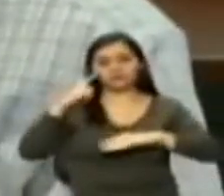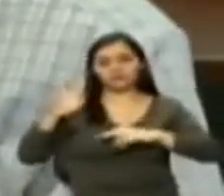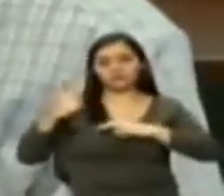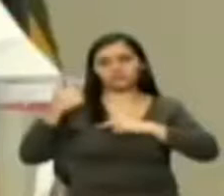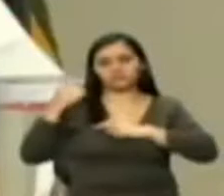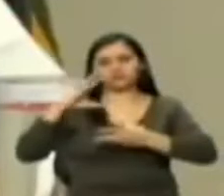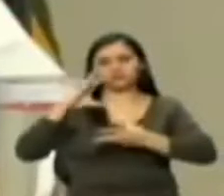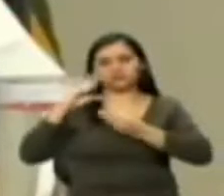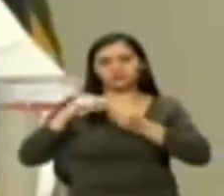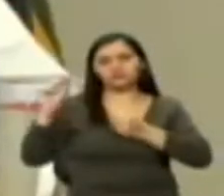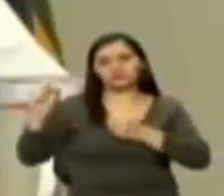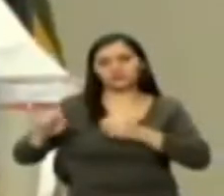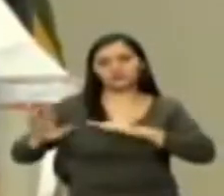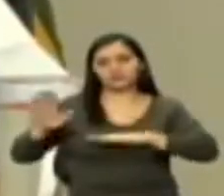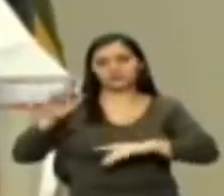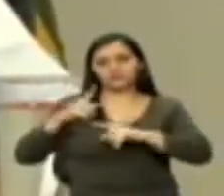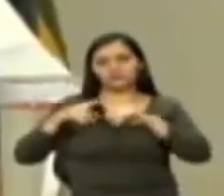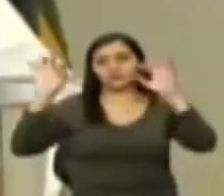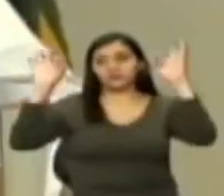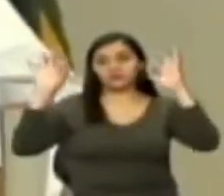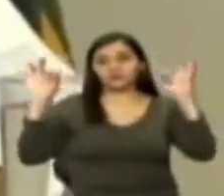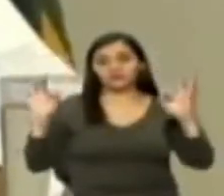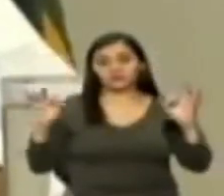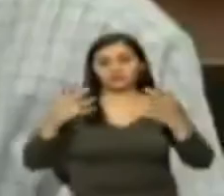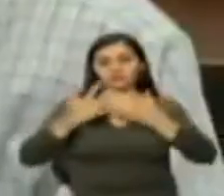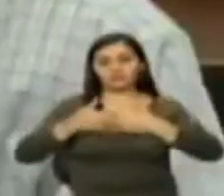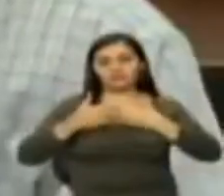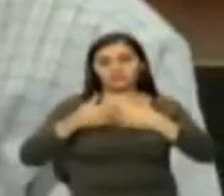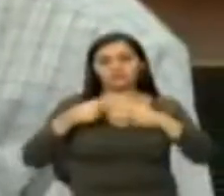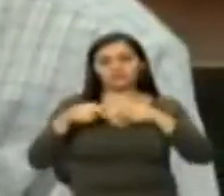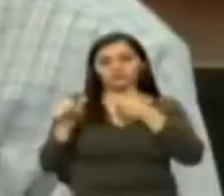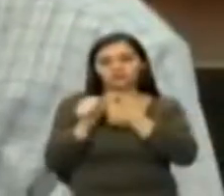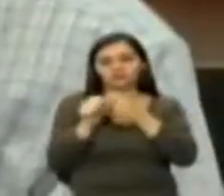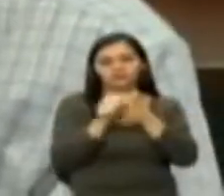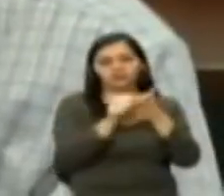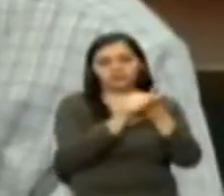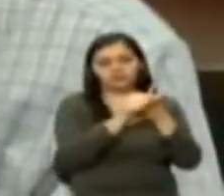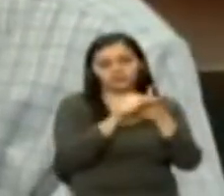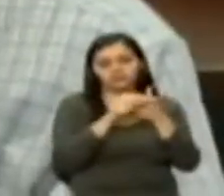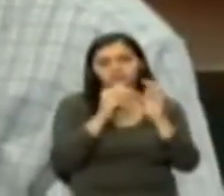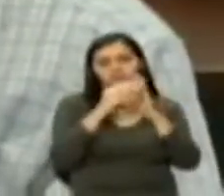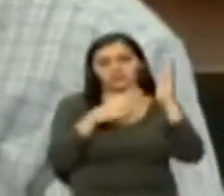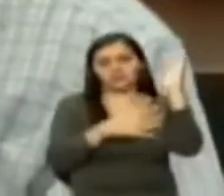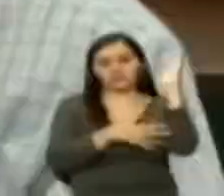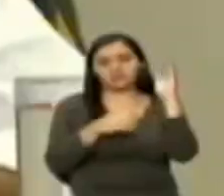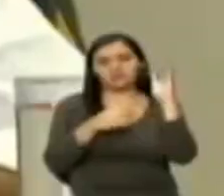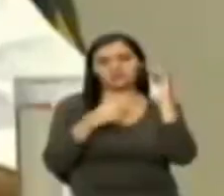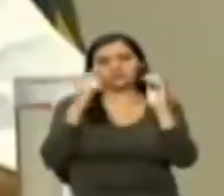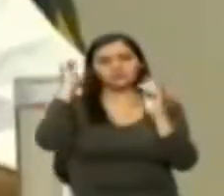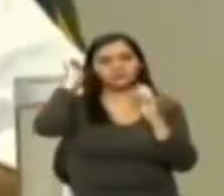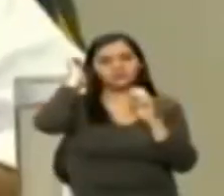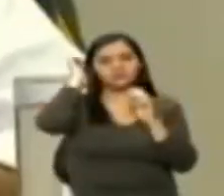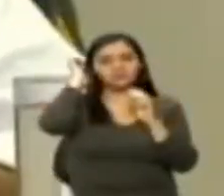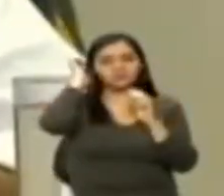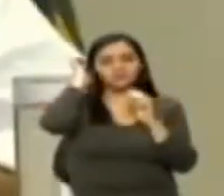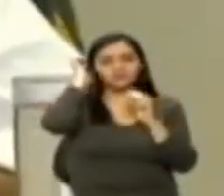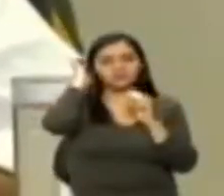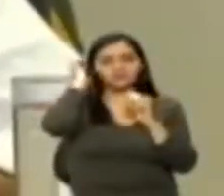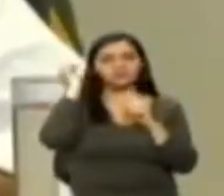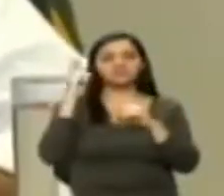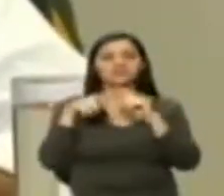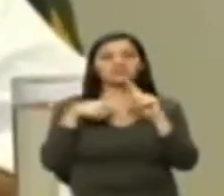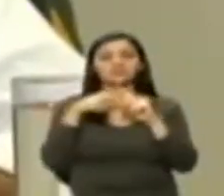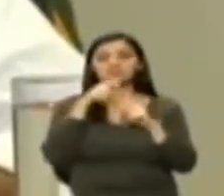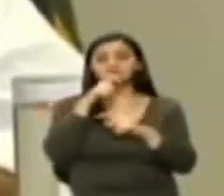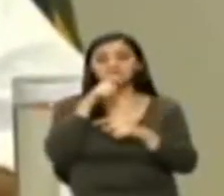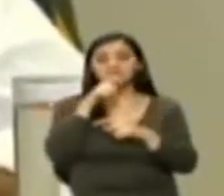Sí, nos comprometimos porque estaban algunas hidroeléctricas, ¿no? Sí, cercanos están algunos, inclusive abastecimientos. Pero recordemos que serían las prefecturas, ¿no? Las prefecturas de